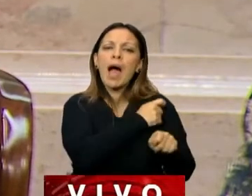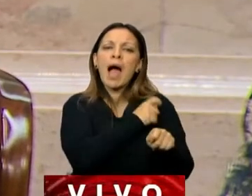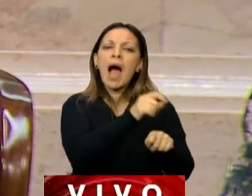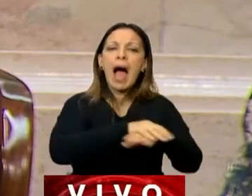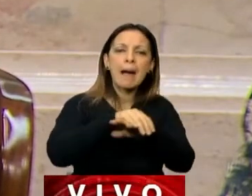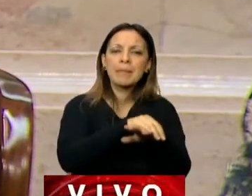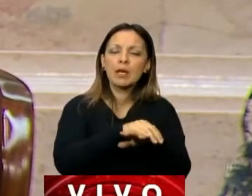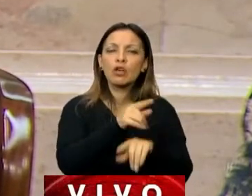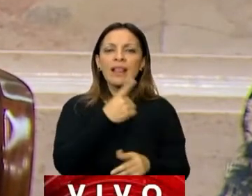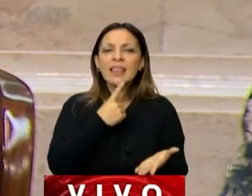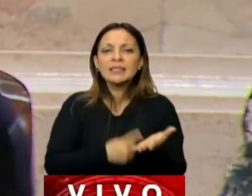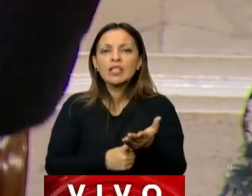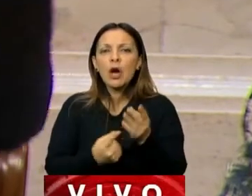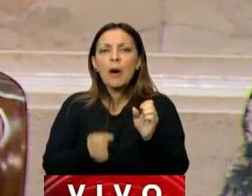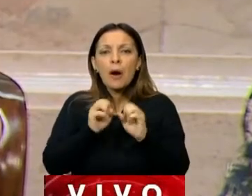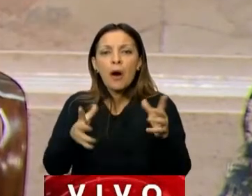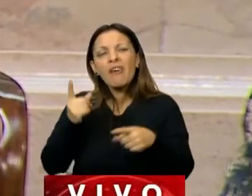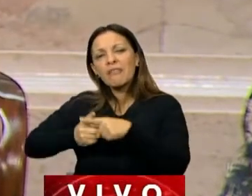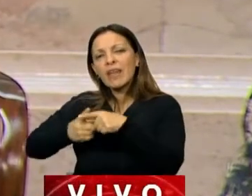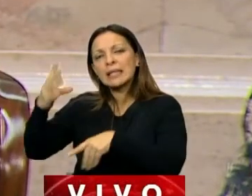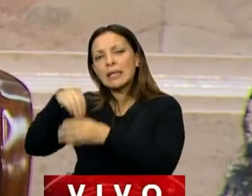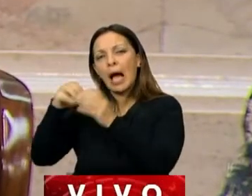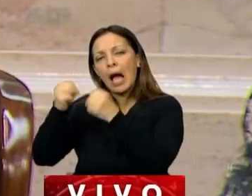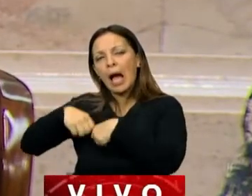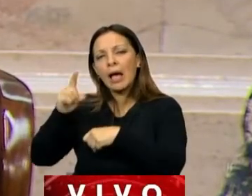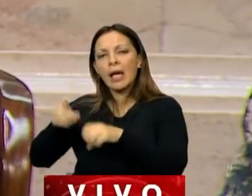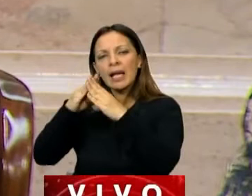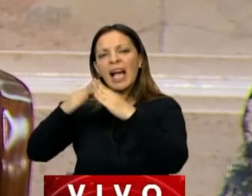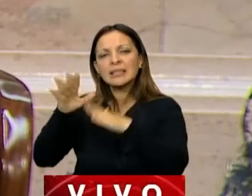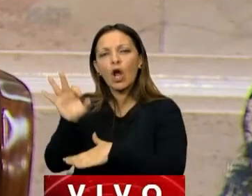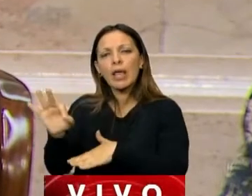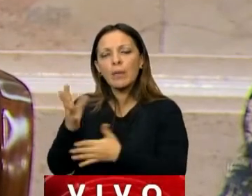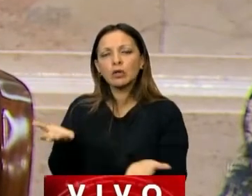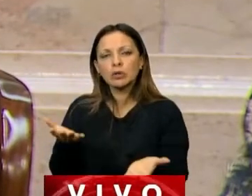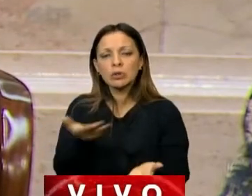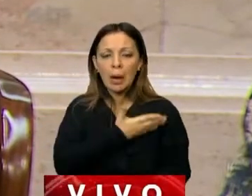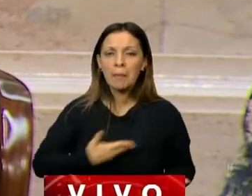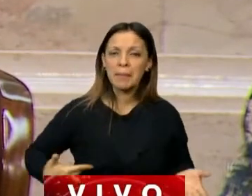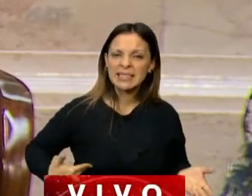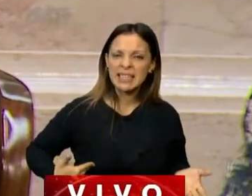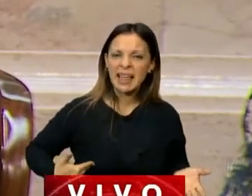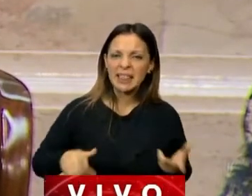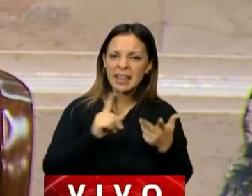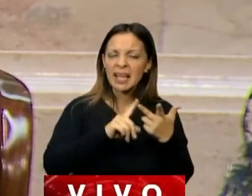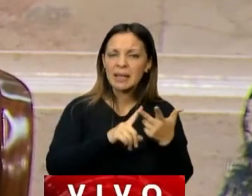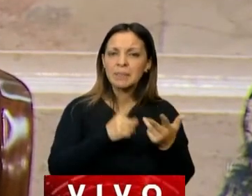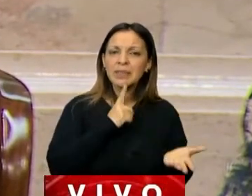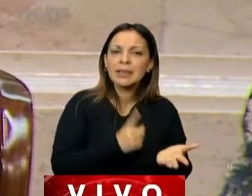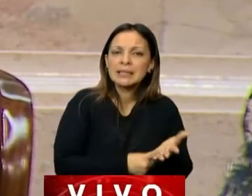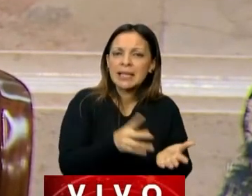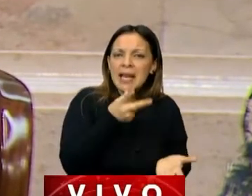plena pandemia y con sus propias restricciones decidió hacer fiestitas en Olivos. De un presidente que no toma